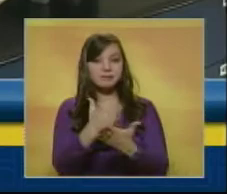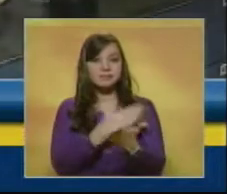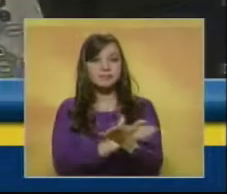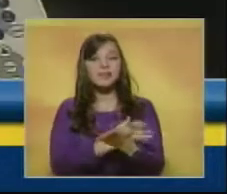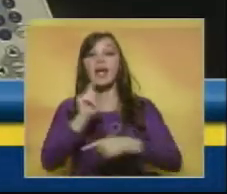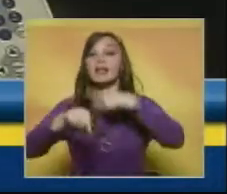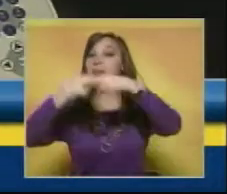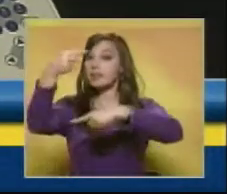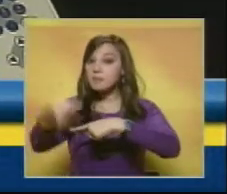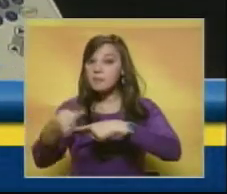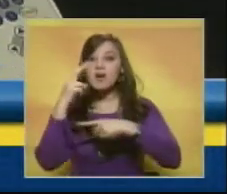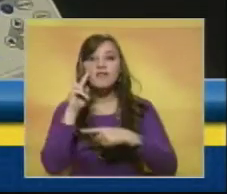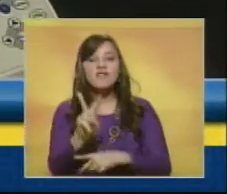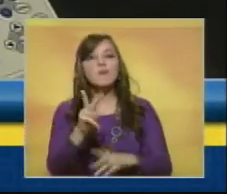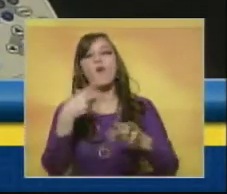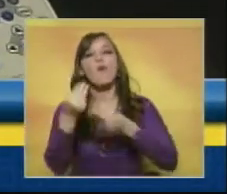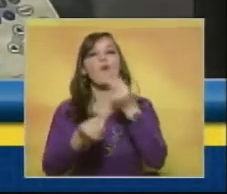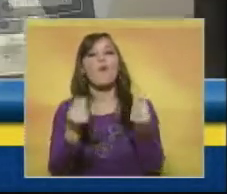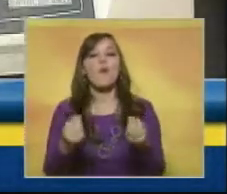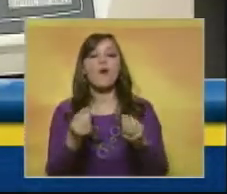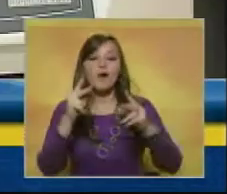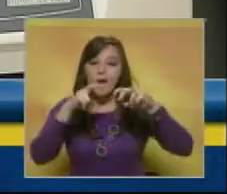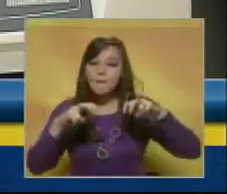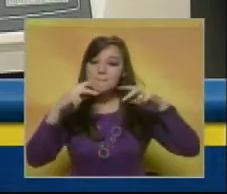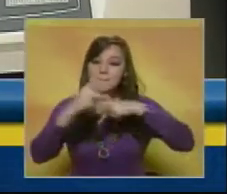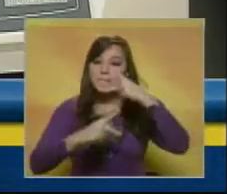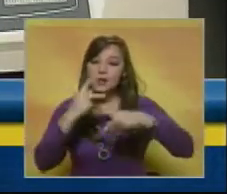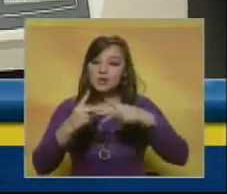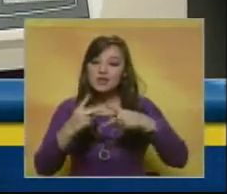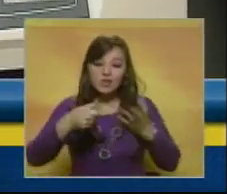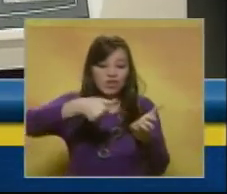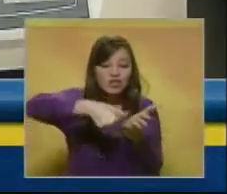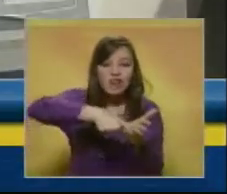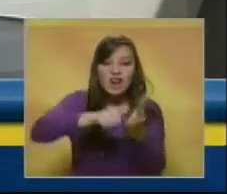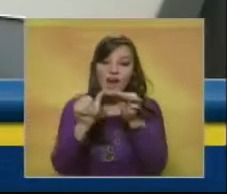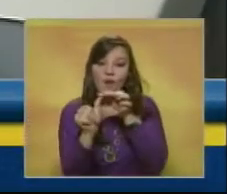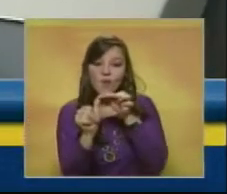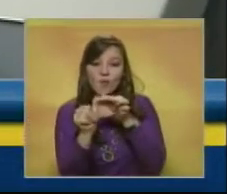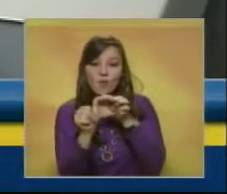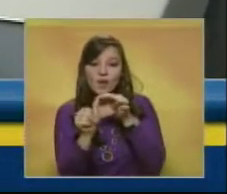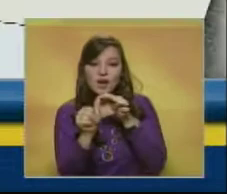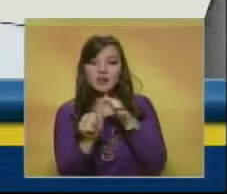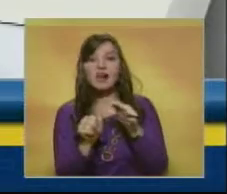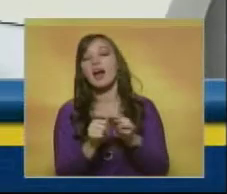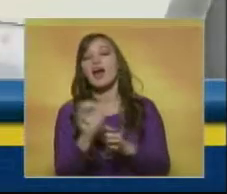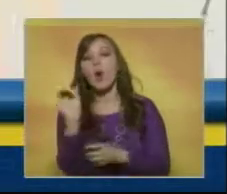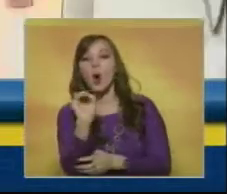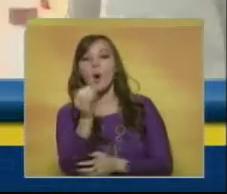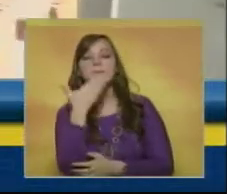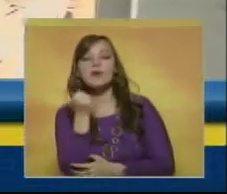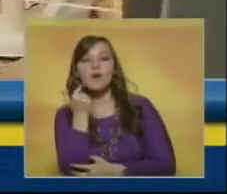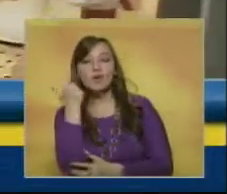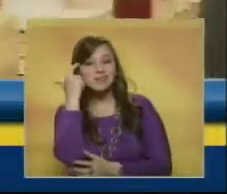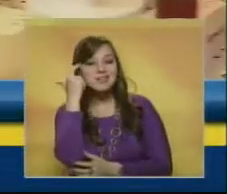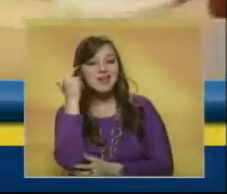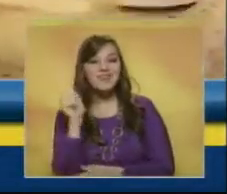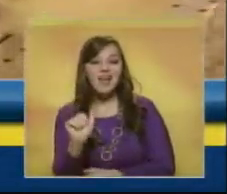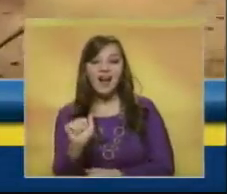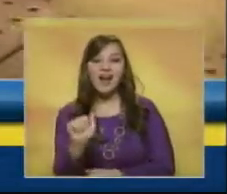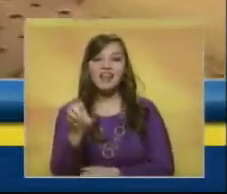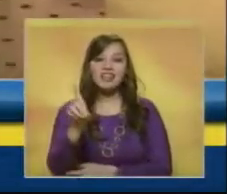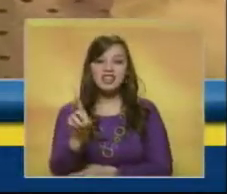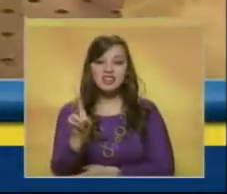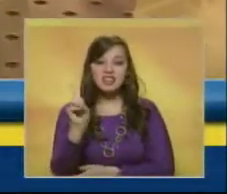es el procedimiento que se utiliza para la identificación de la huella genética o mejor conocida como ADN. Con esta